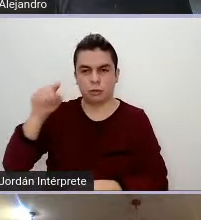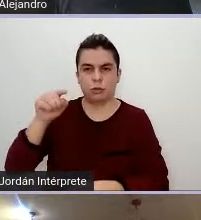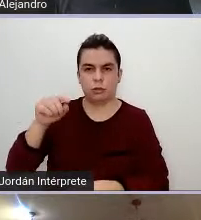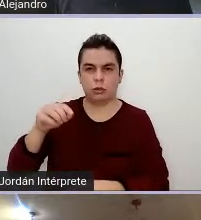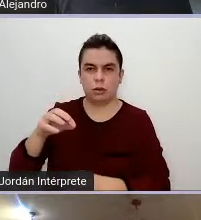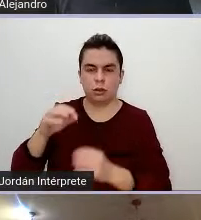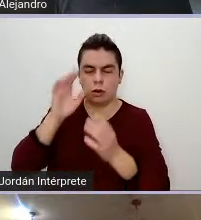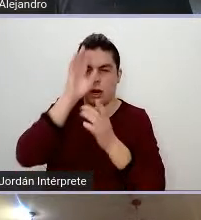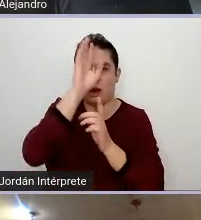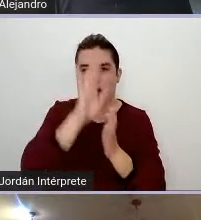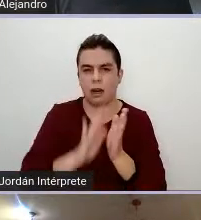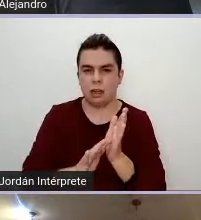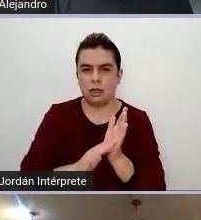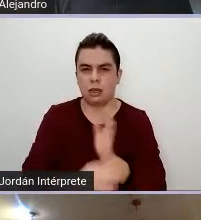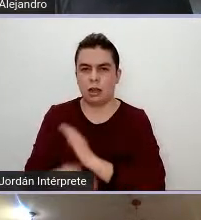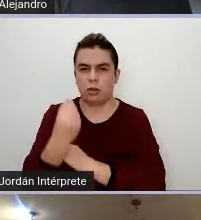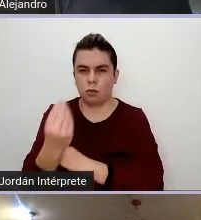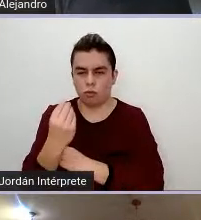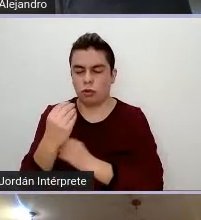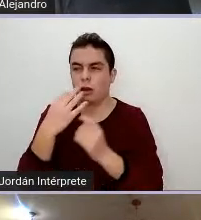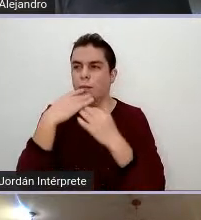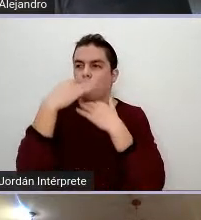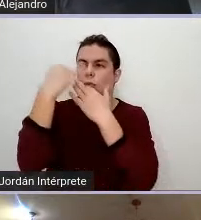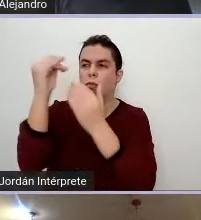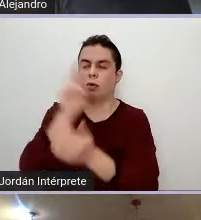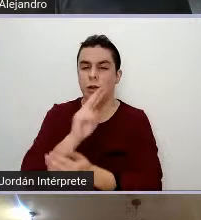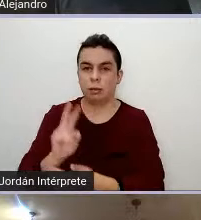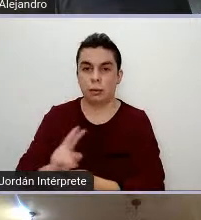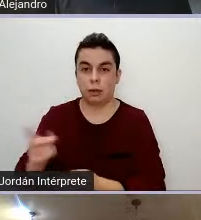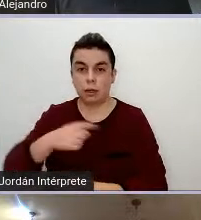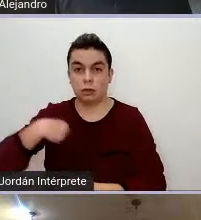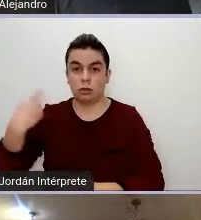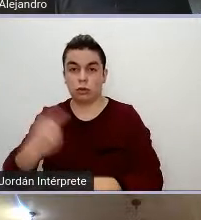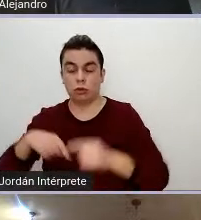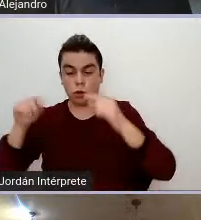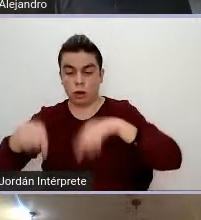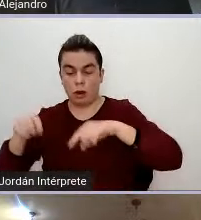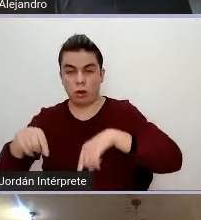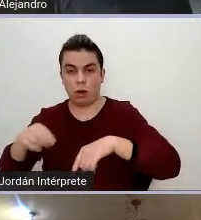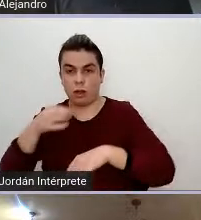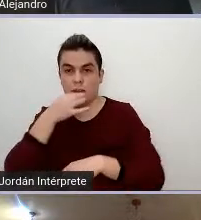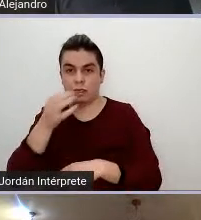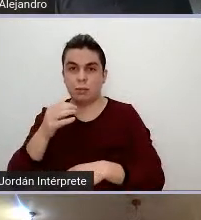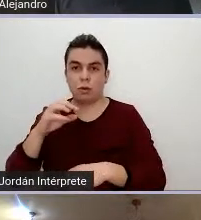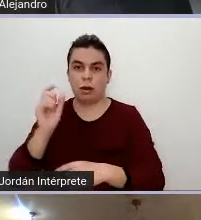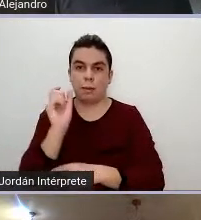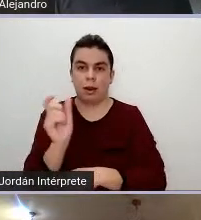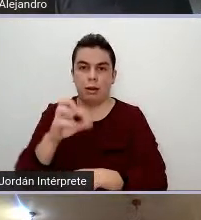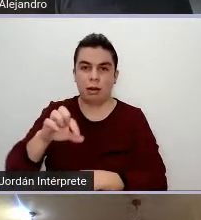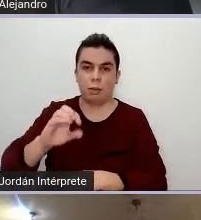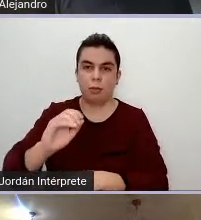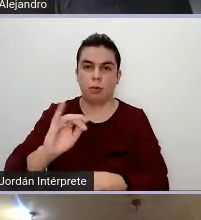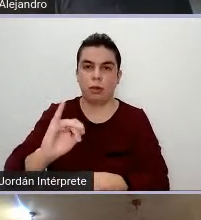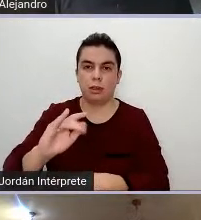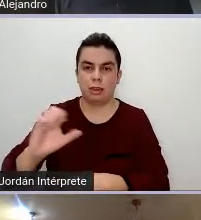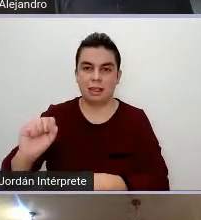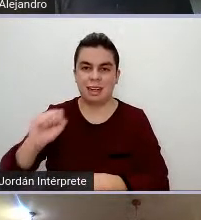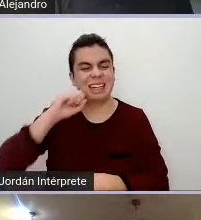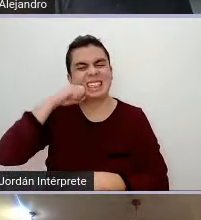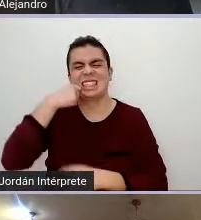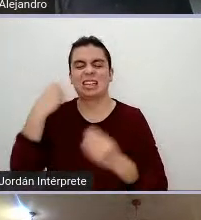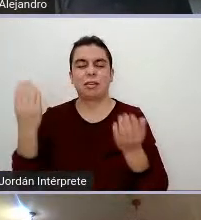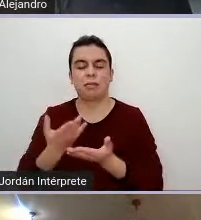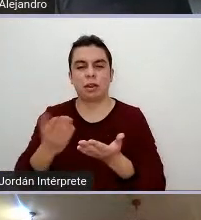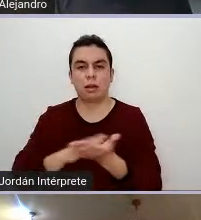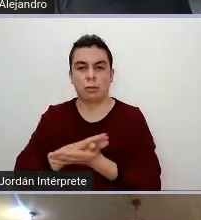poema. En la actualidad, el concepto de poética es utilizado de manera amplia, siendo considerado, por ejemplo, como